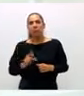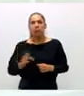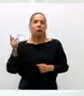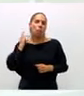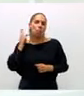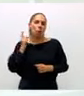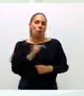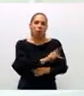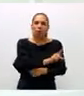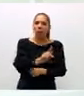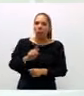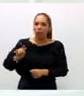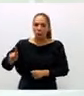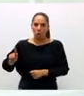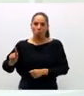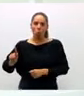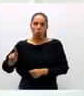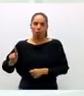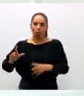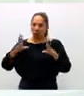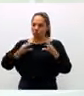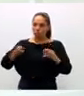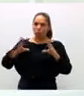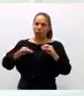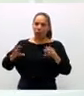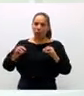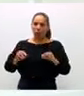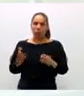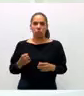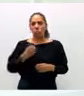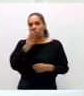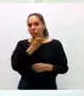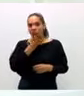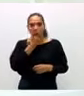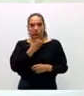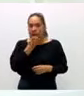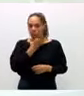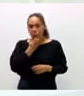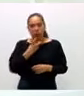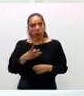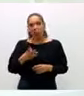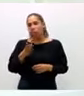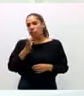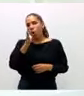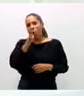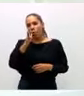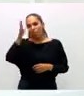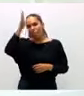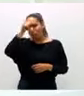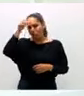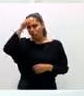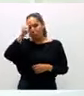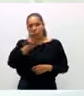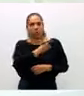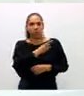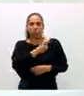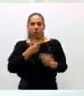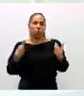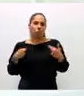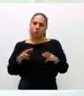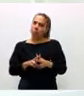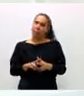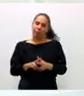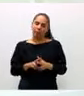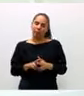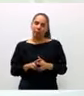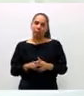en instituciones públicas o privadas. Los maestros no alcanzamos tanto y todo. Qué importante, nos dice Eli